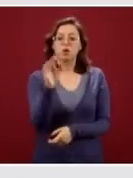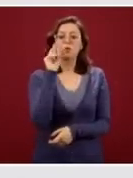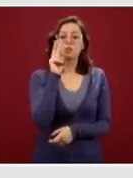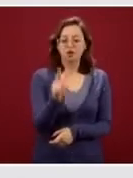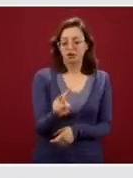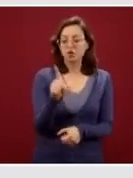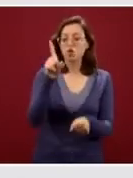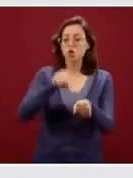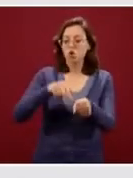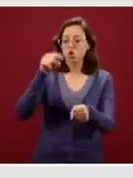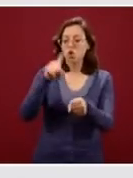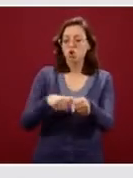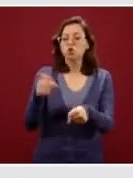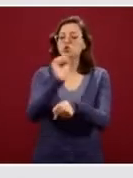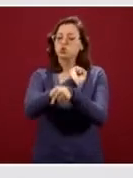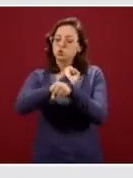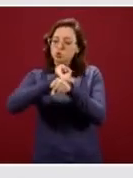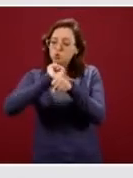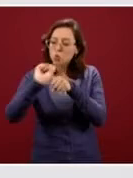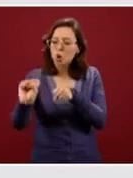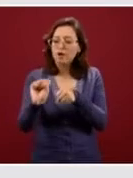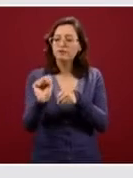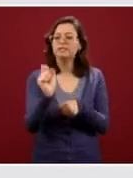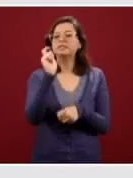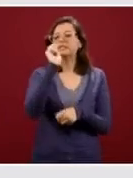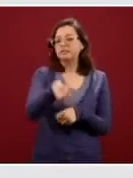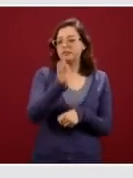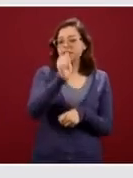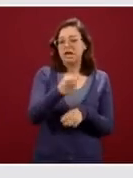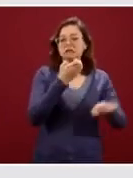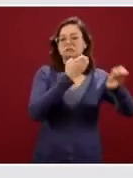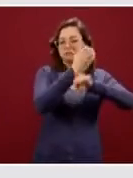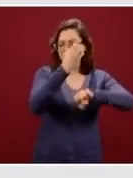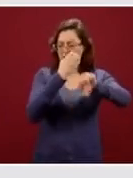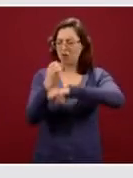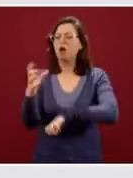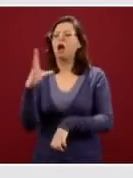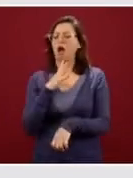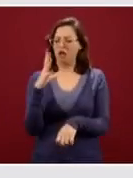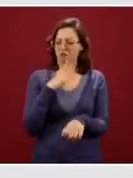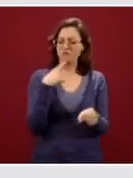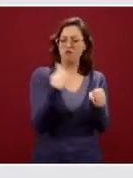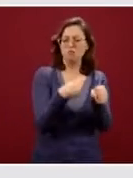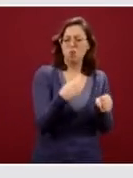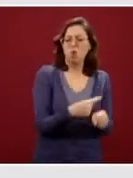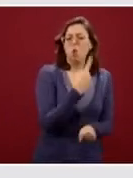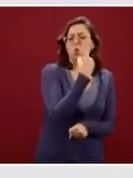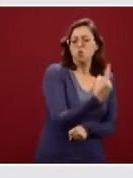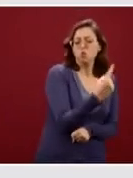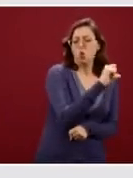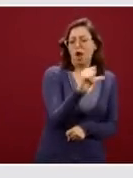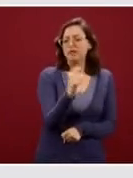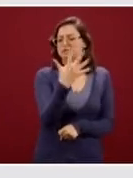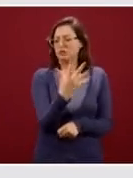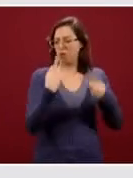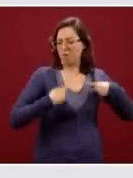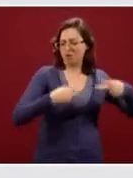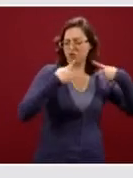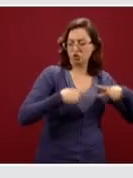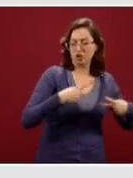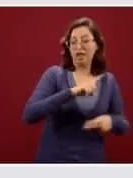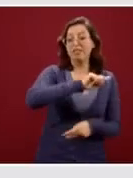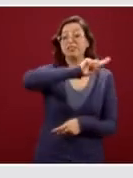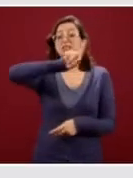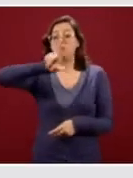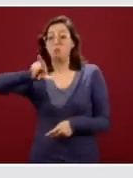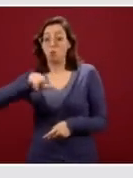color más ligero habla de esos estados que tienen casos positivos que van de 1 a 5 solamente, y luego la escala